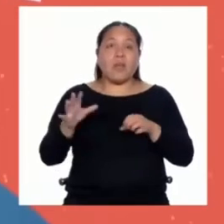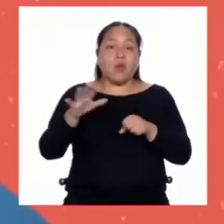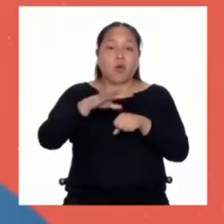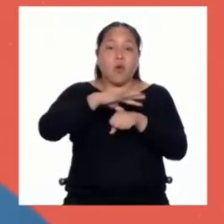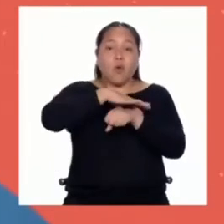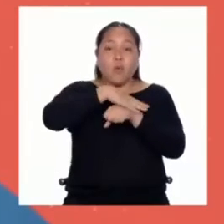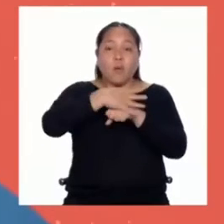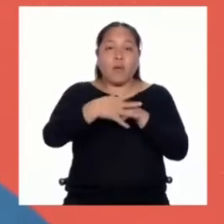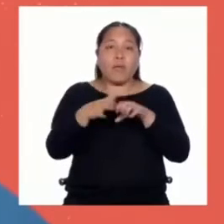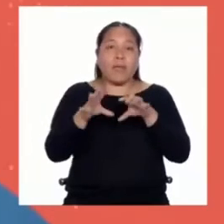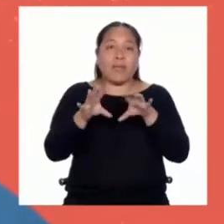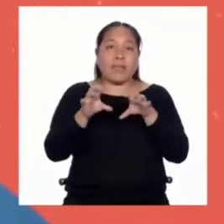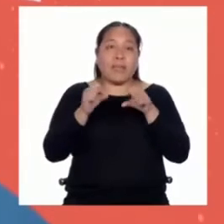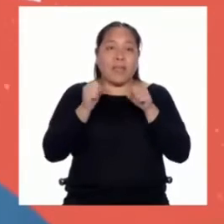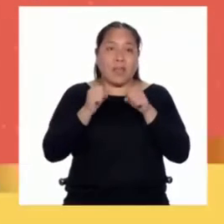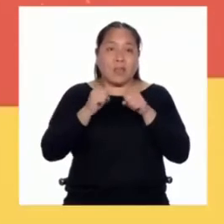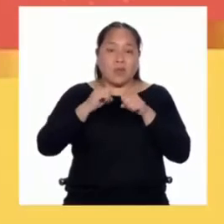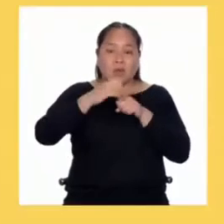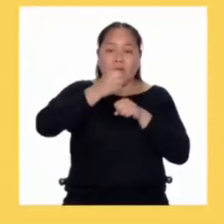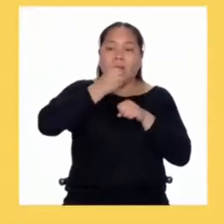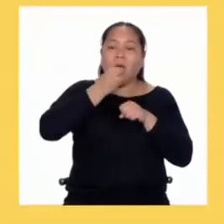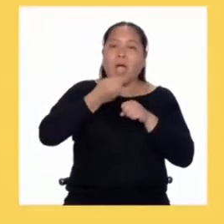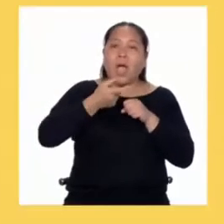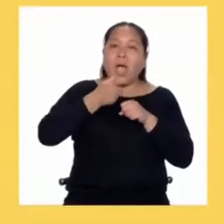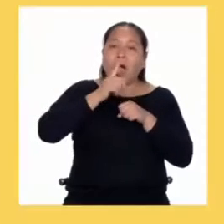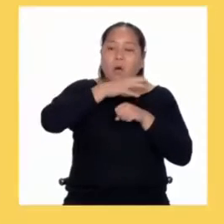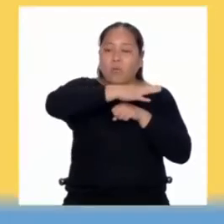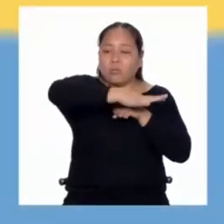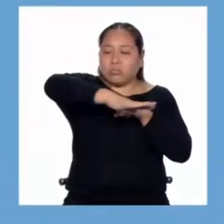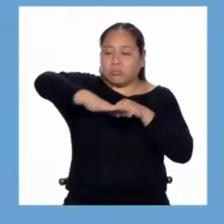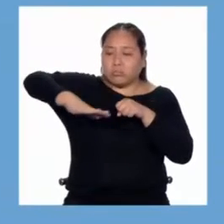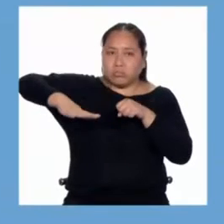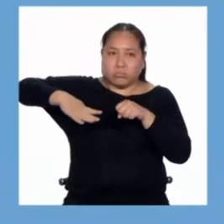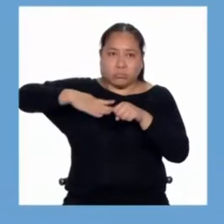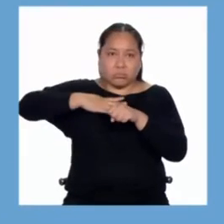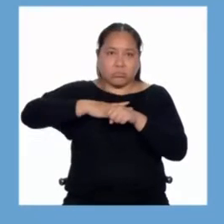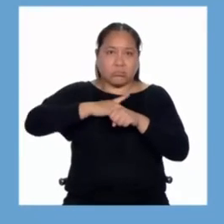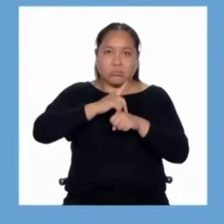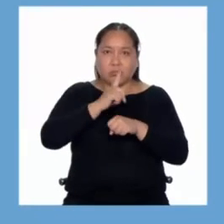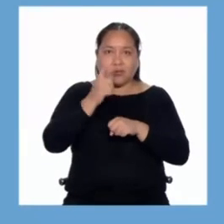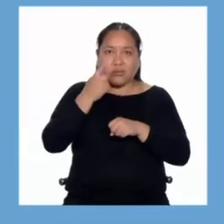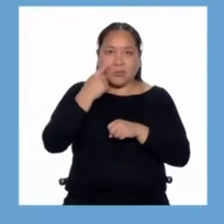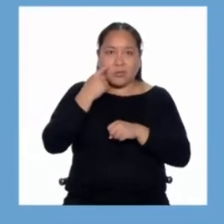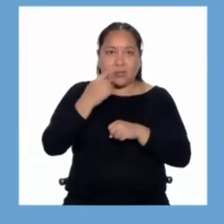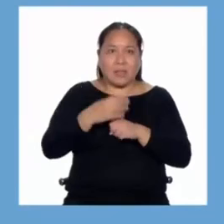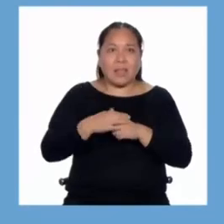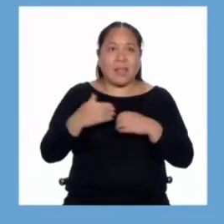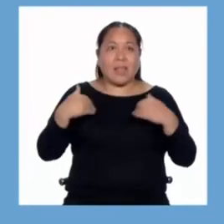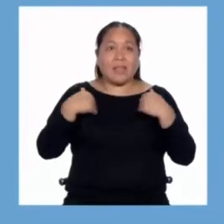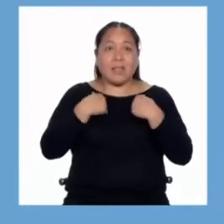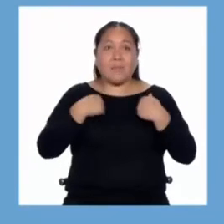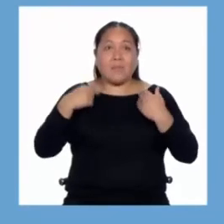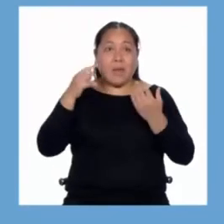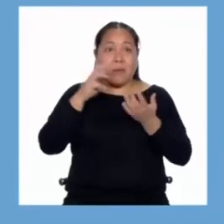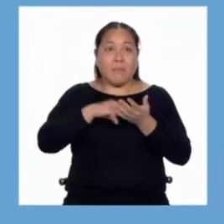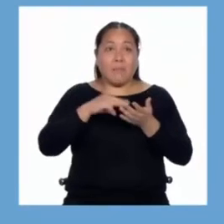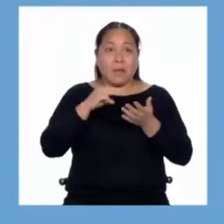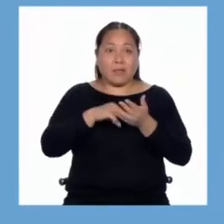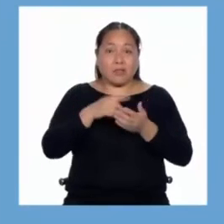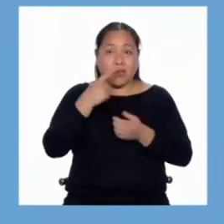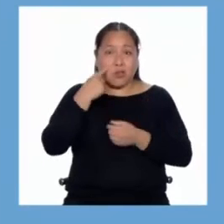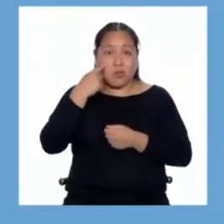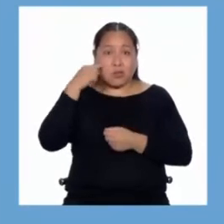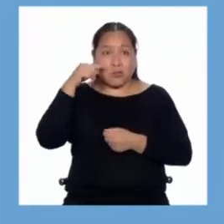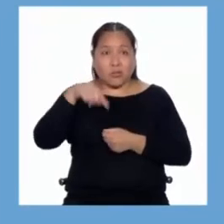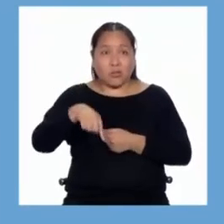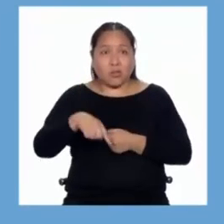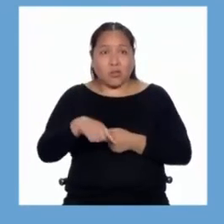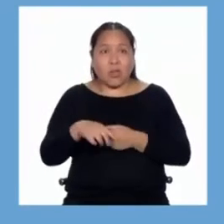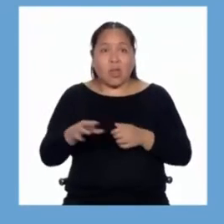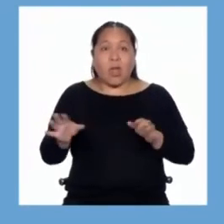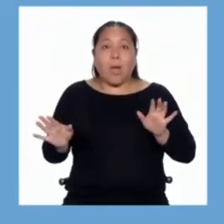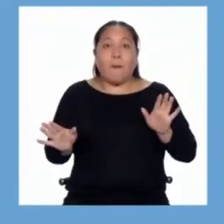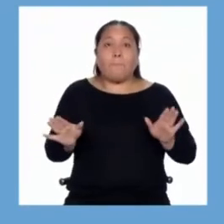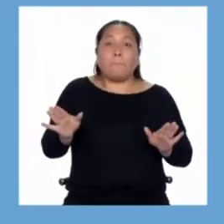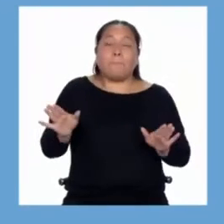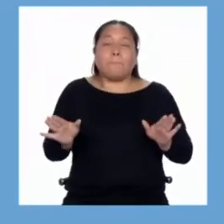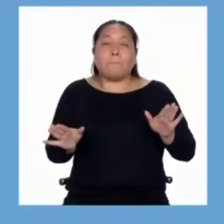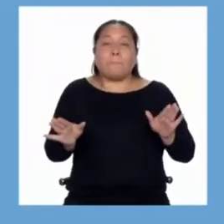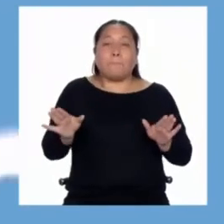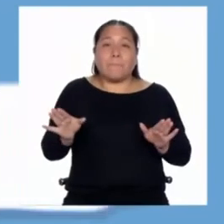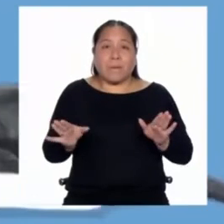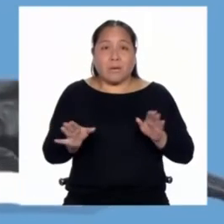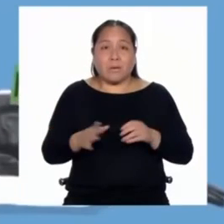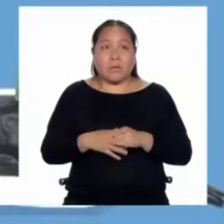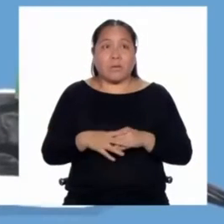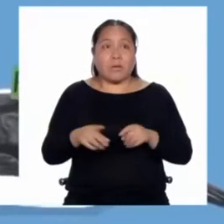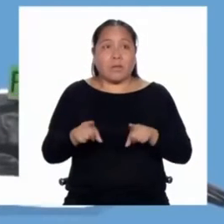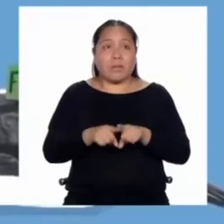y nieve rodeado de agua. Y por si no lo sabías, el animal más popular en la farándula antártida es el pingüino, aunque